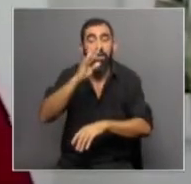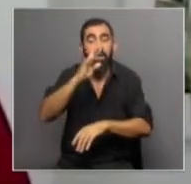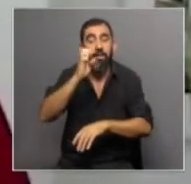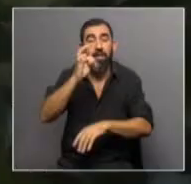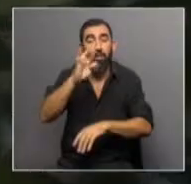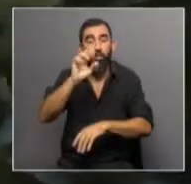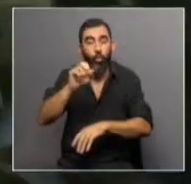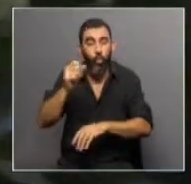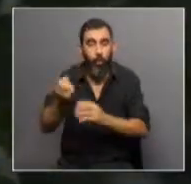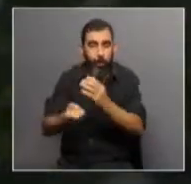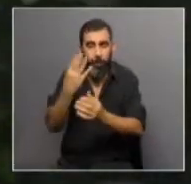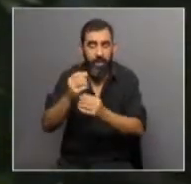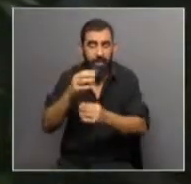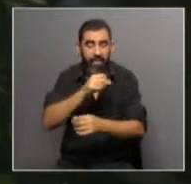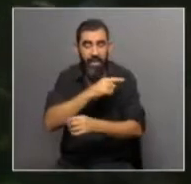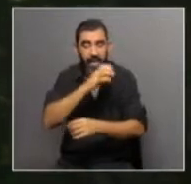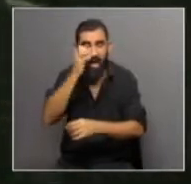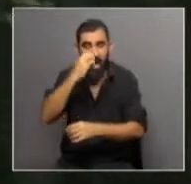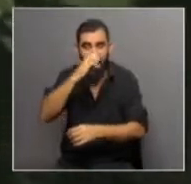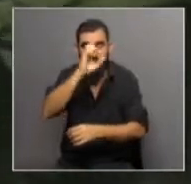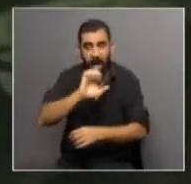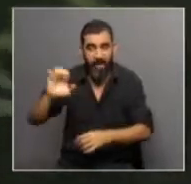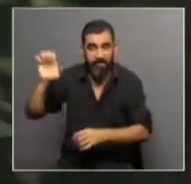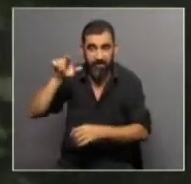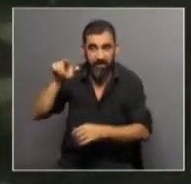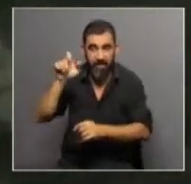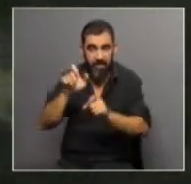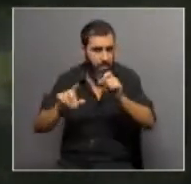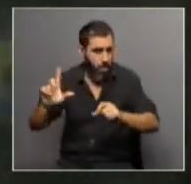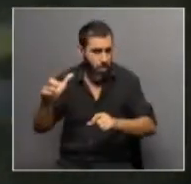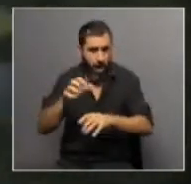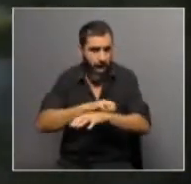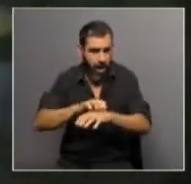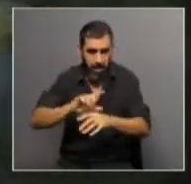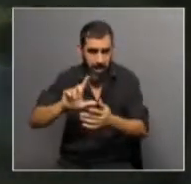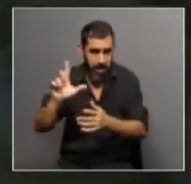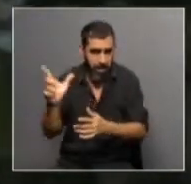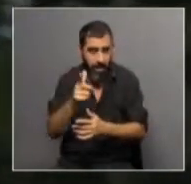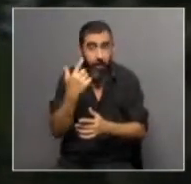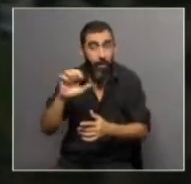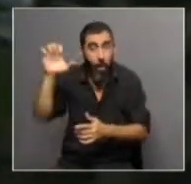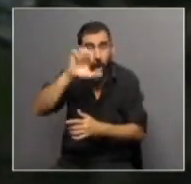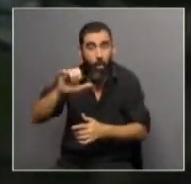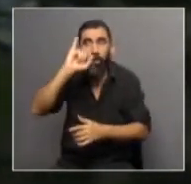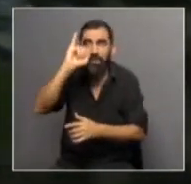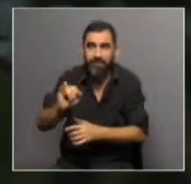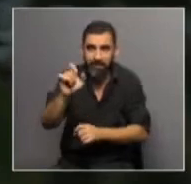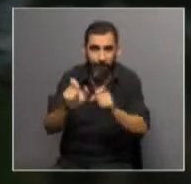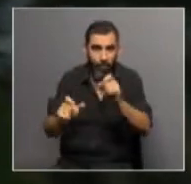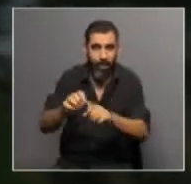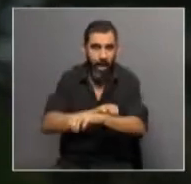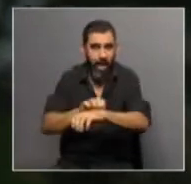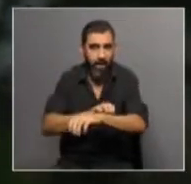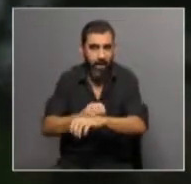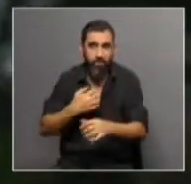muy común en Asia, donde los asiáticos casi que no presentan alergia a la misma, mientras que los europeos sí presentan. Entonces nosotros